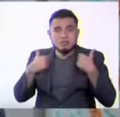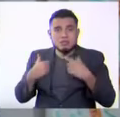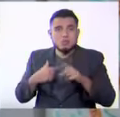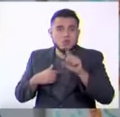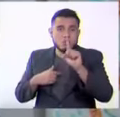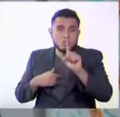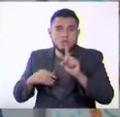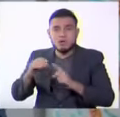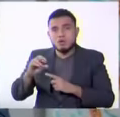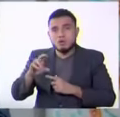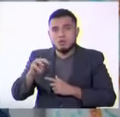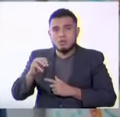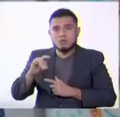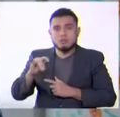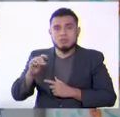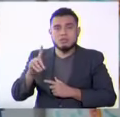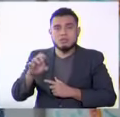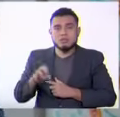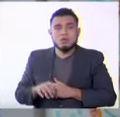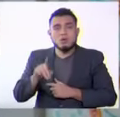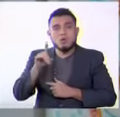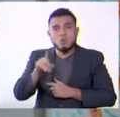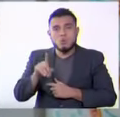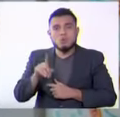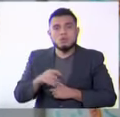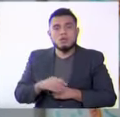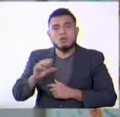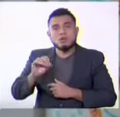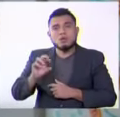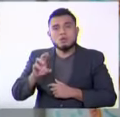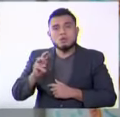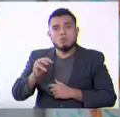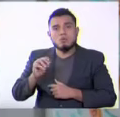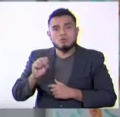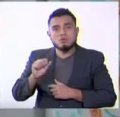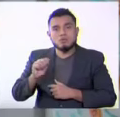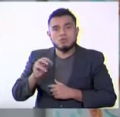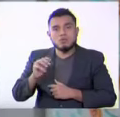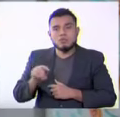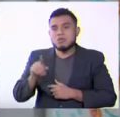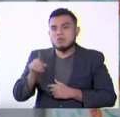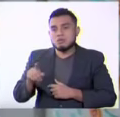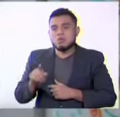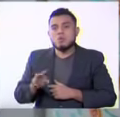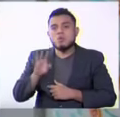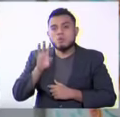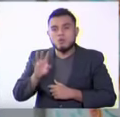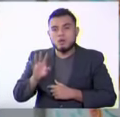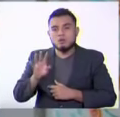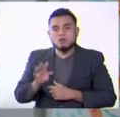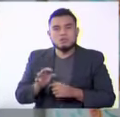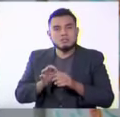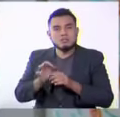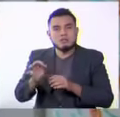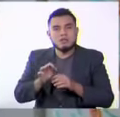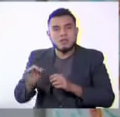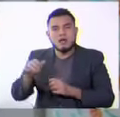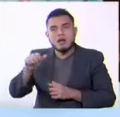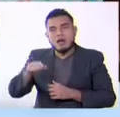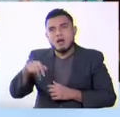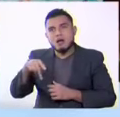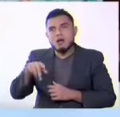una cromátide, es decir, un juego de cromosomas, estas células son 4 células